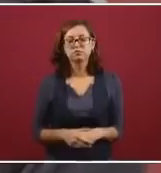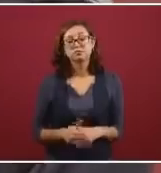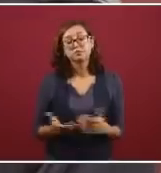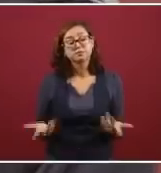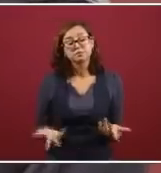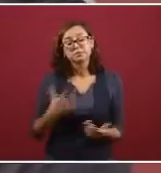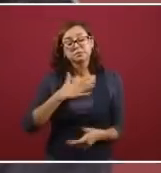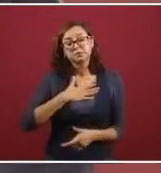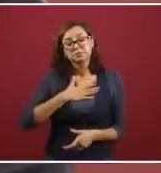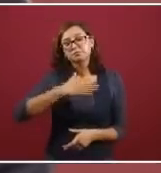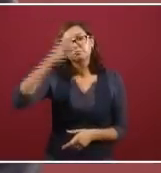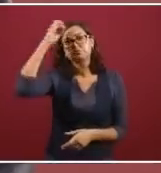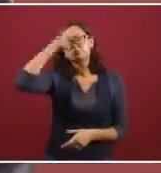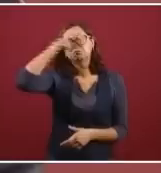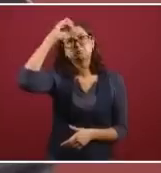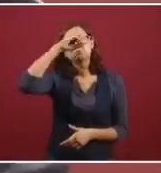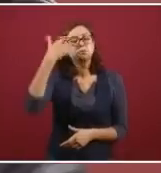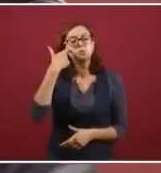quiero